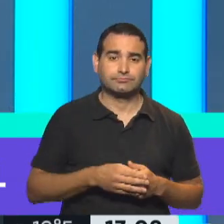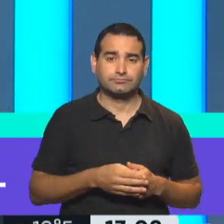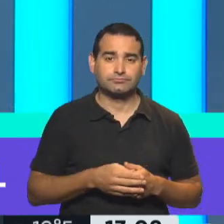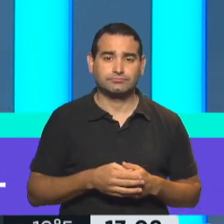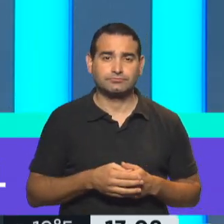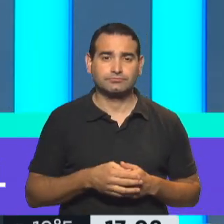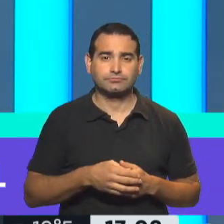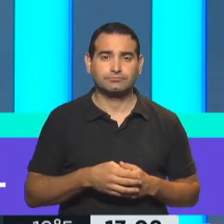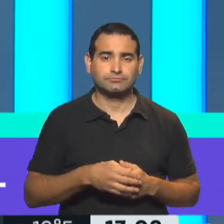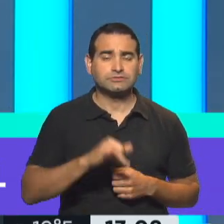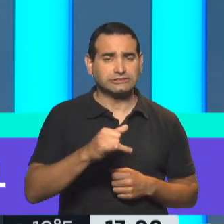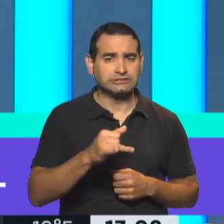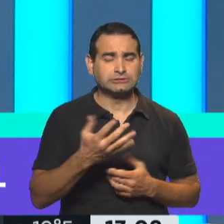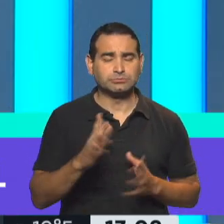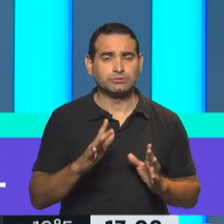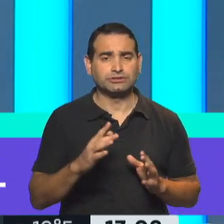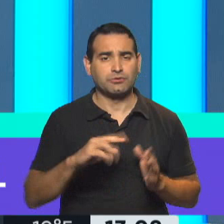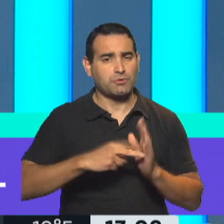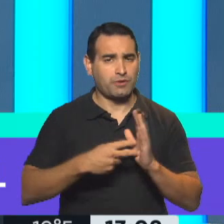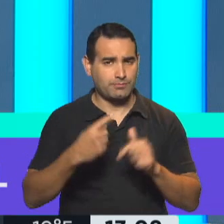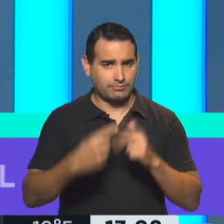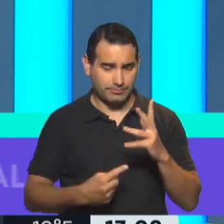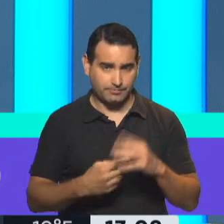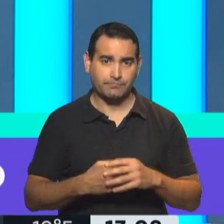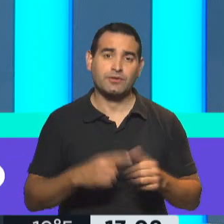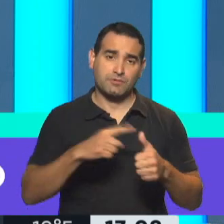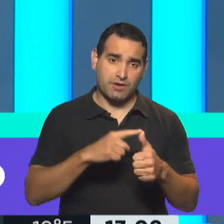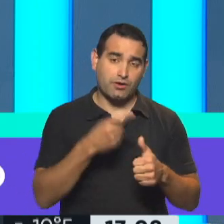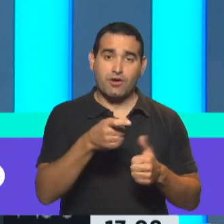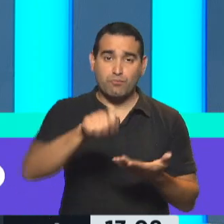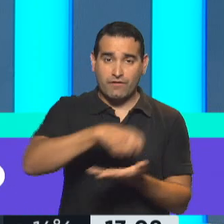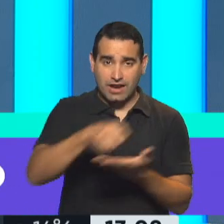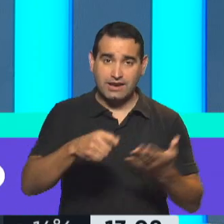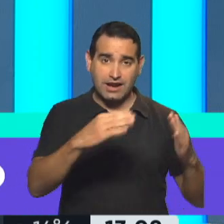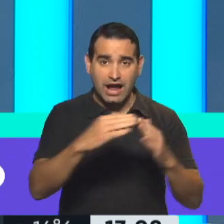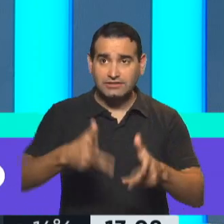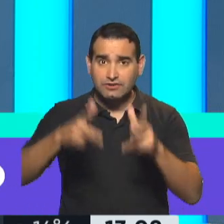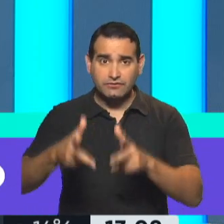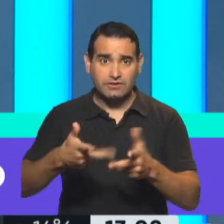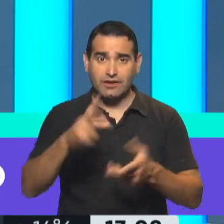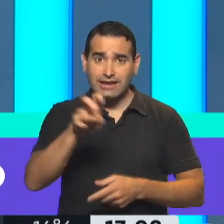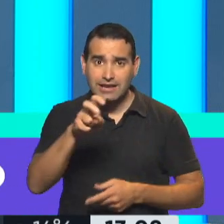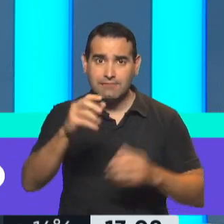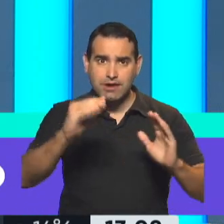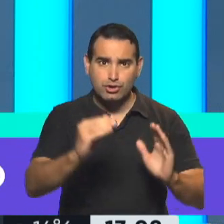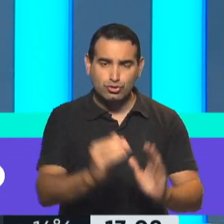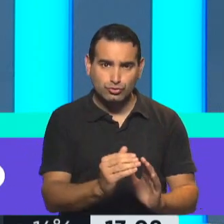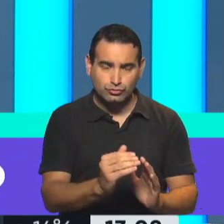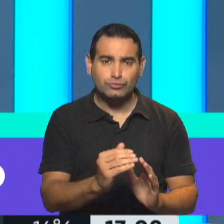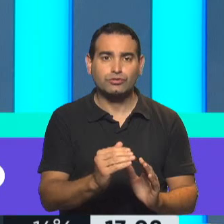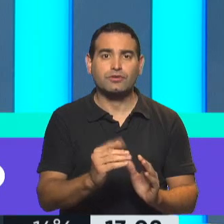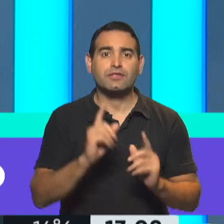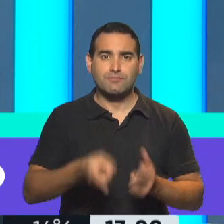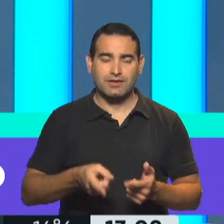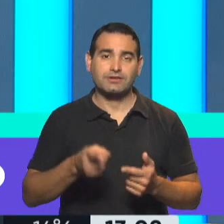varias especulaciones que se suman inclusive a la par que se están retirando las viviendas de del mercado